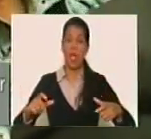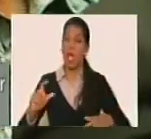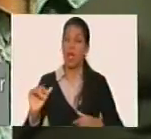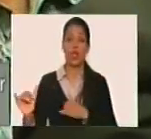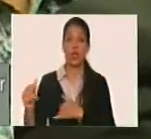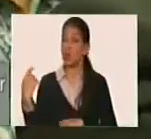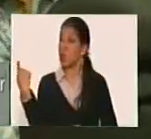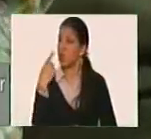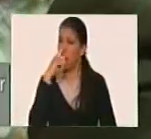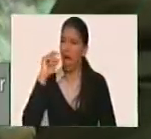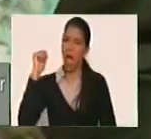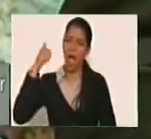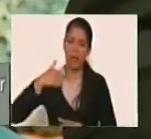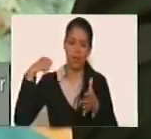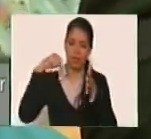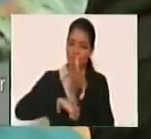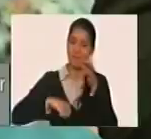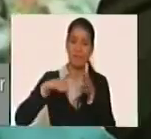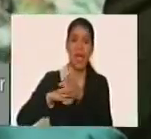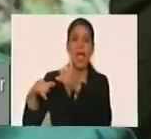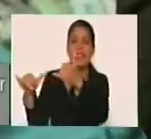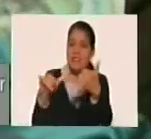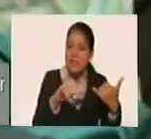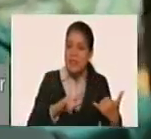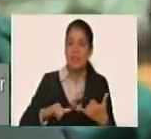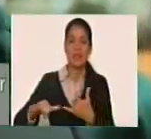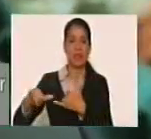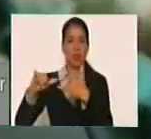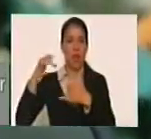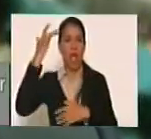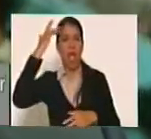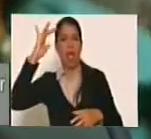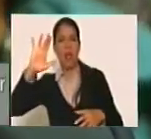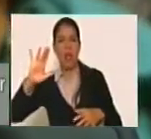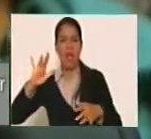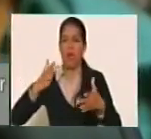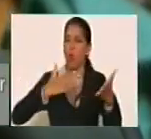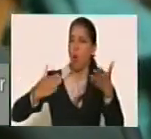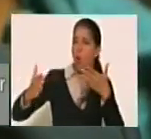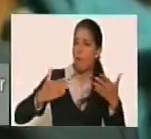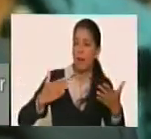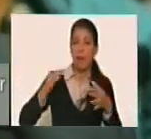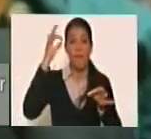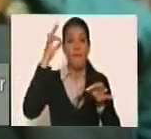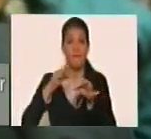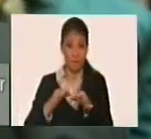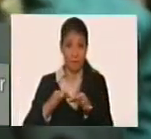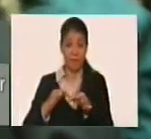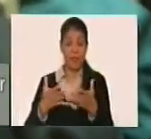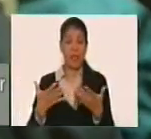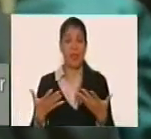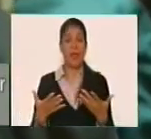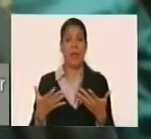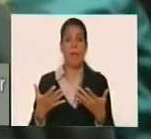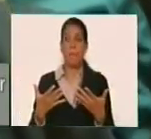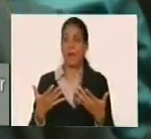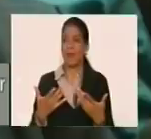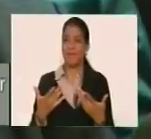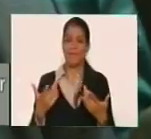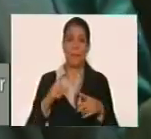hemos luchado tanto y nos las creímos y la compartimos, llegó un momento en que no era una